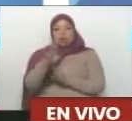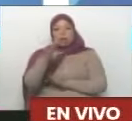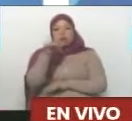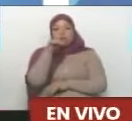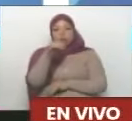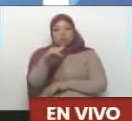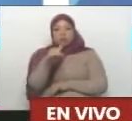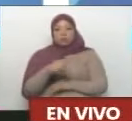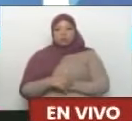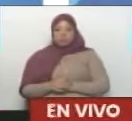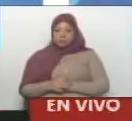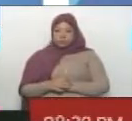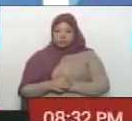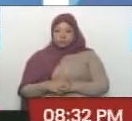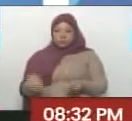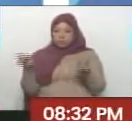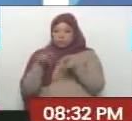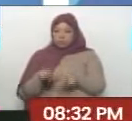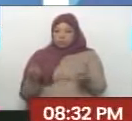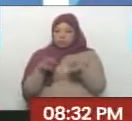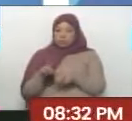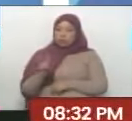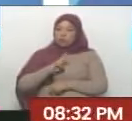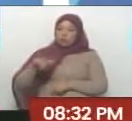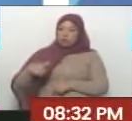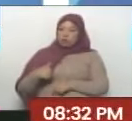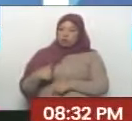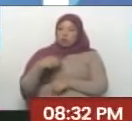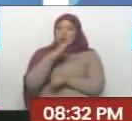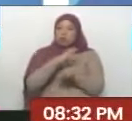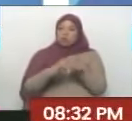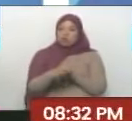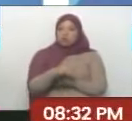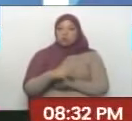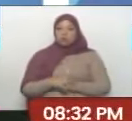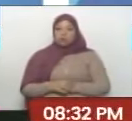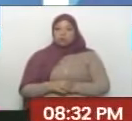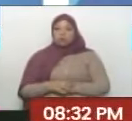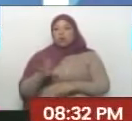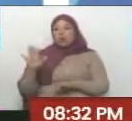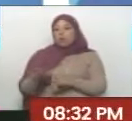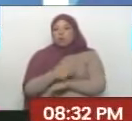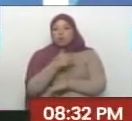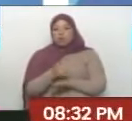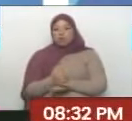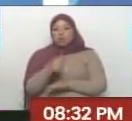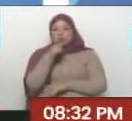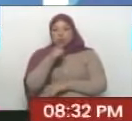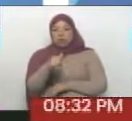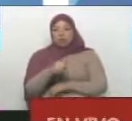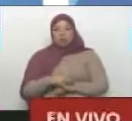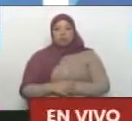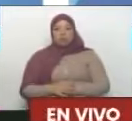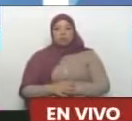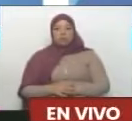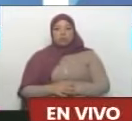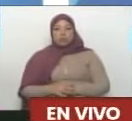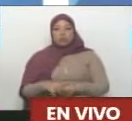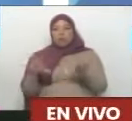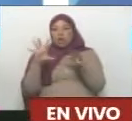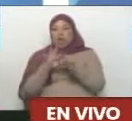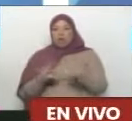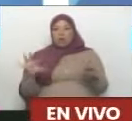y de estímulo de nuestra cultura. Es lo primero, ¿verdad?